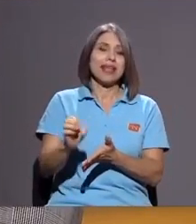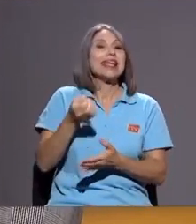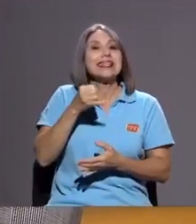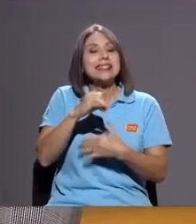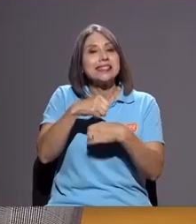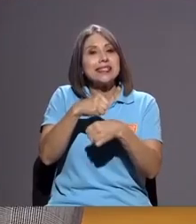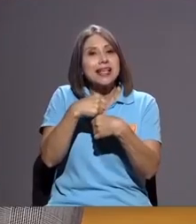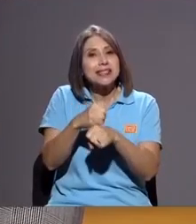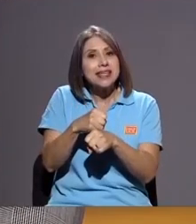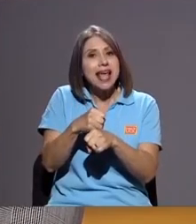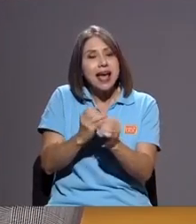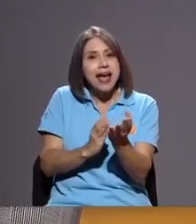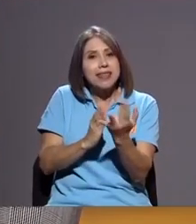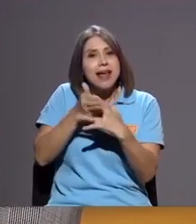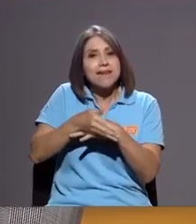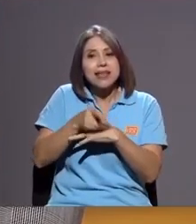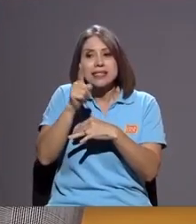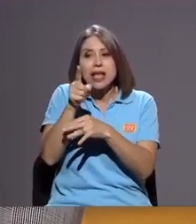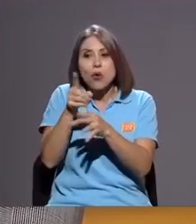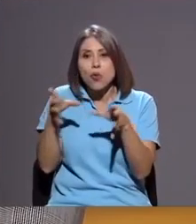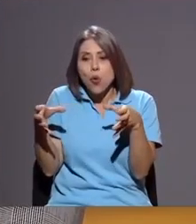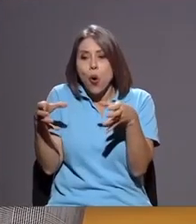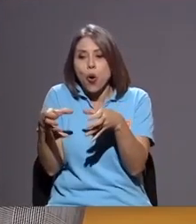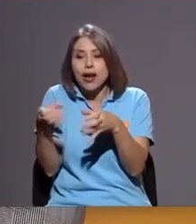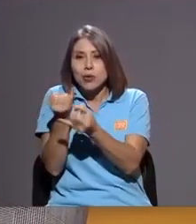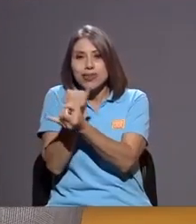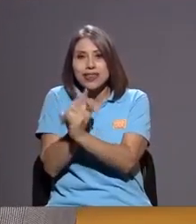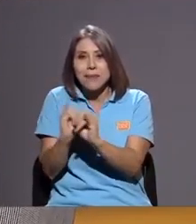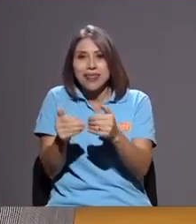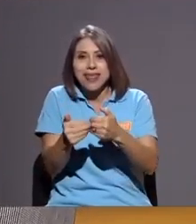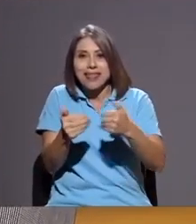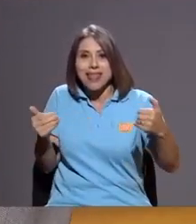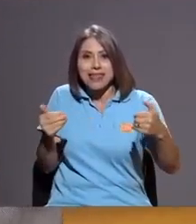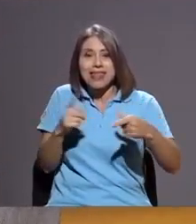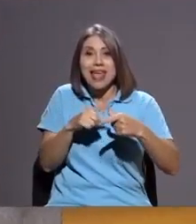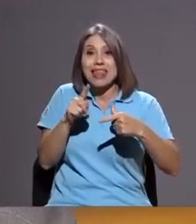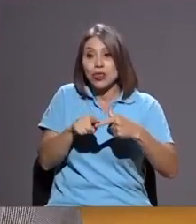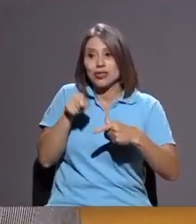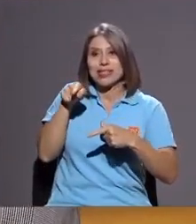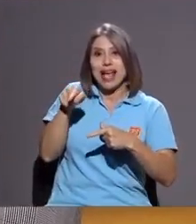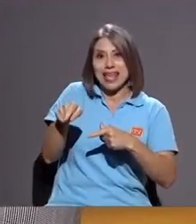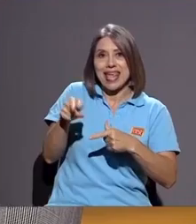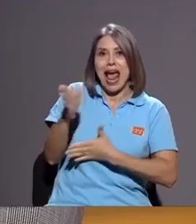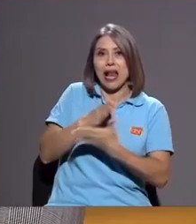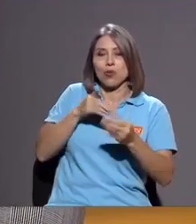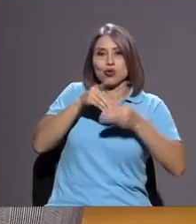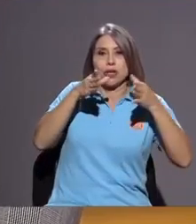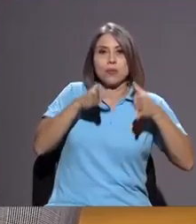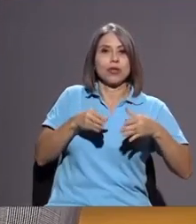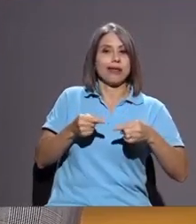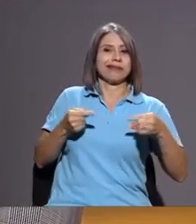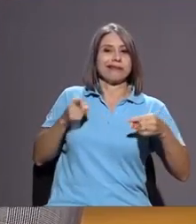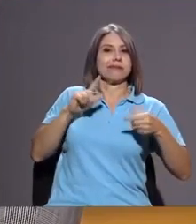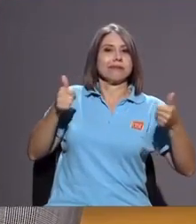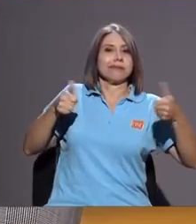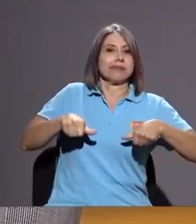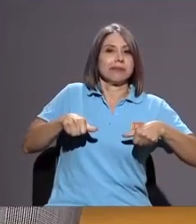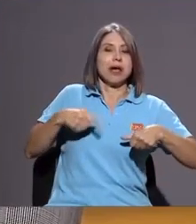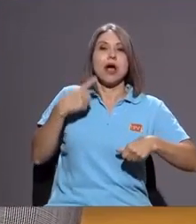un órgano independiente, entonces había gente, diputados que se oponían porque decía que era